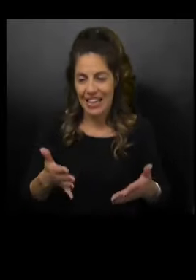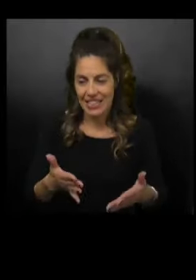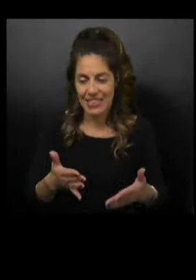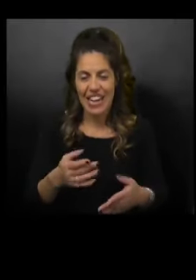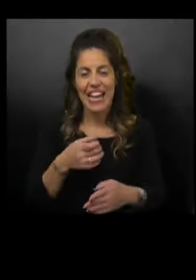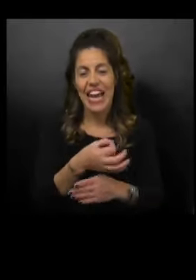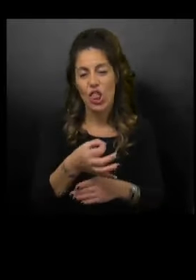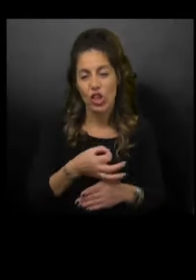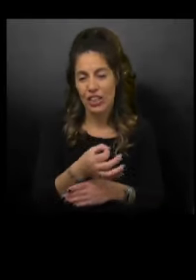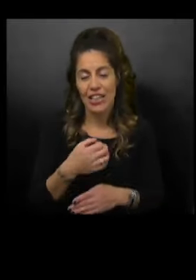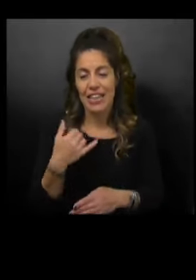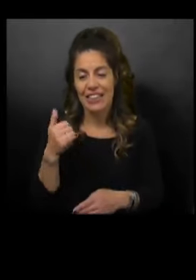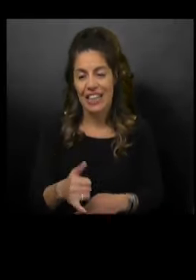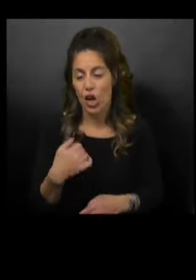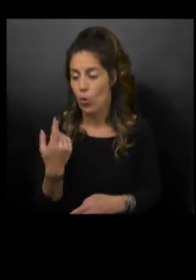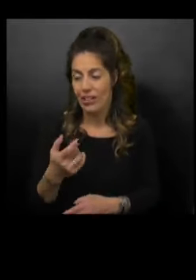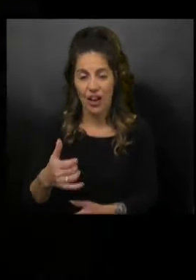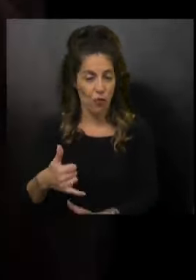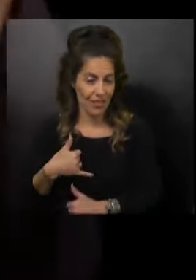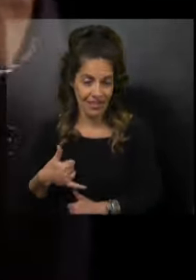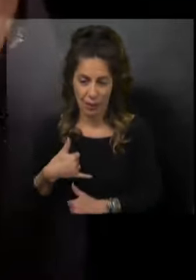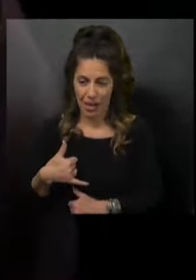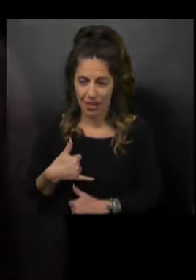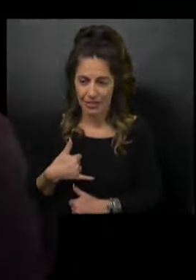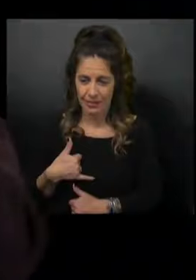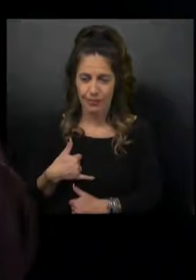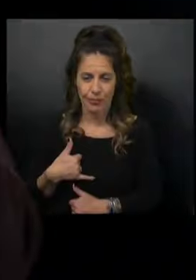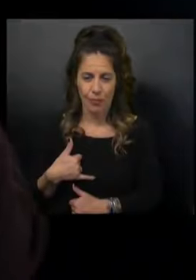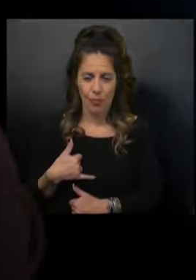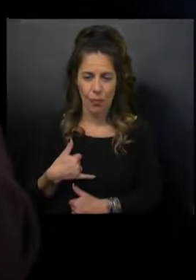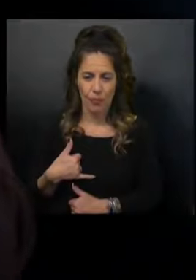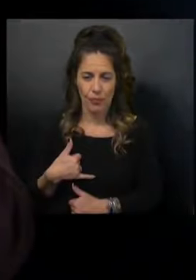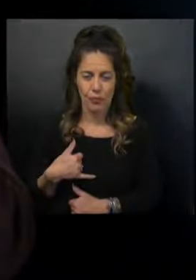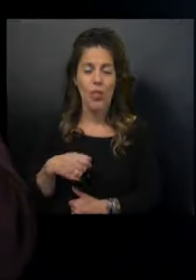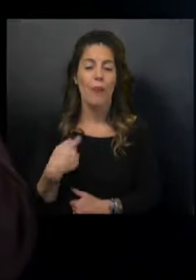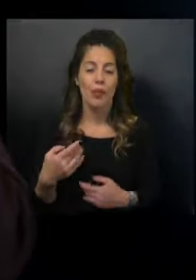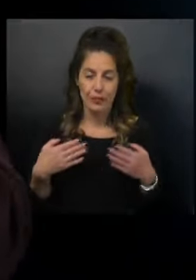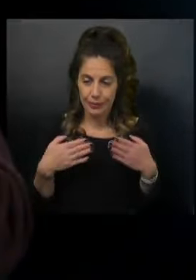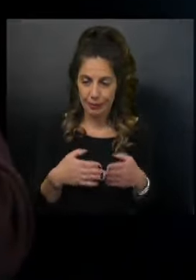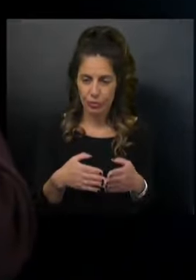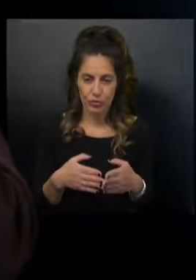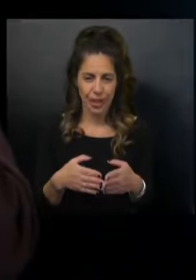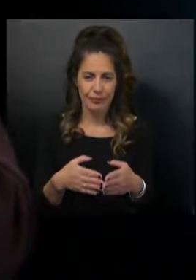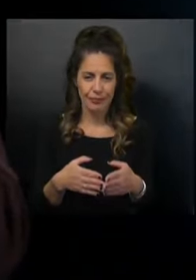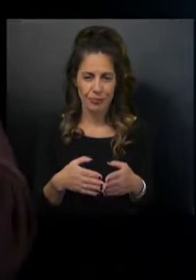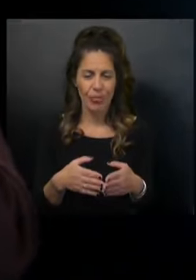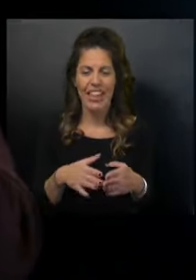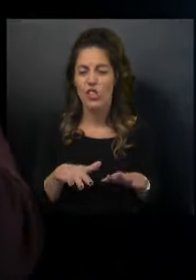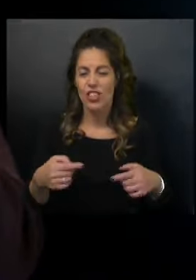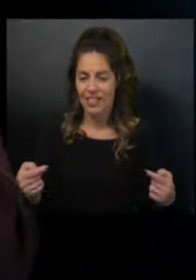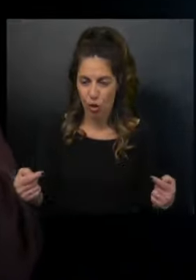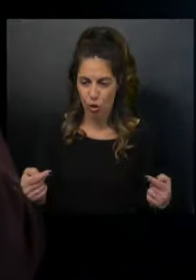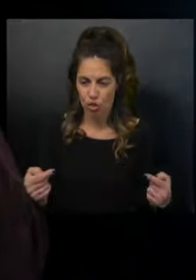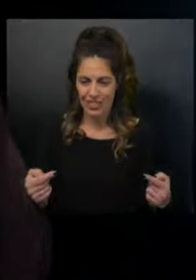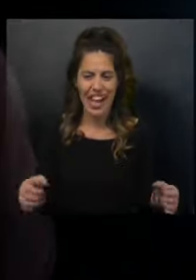doctrina tienen nuestras fuerzas armadas eh Yo después te voy a preguntar qué qué son esas cosas